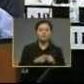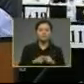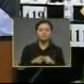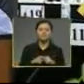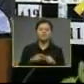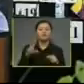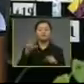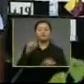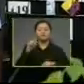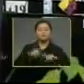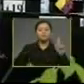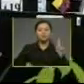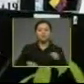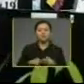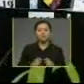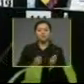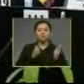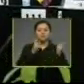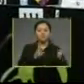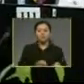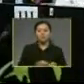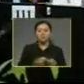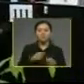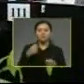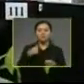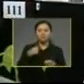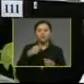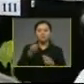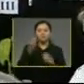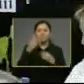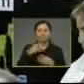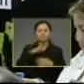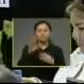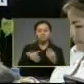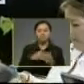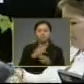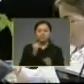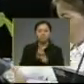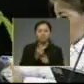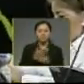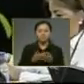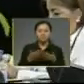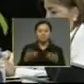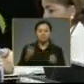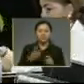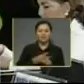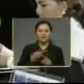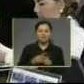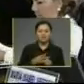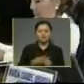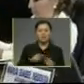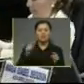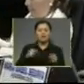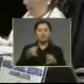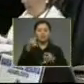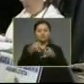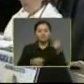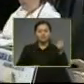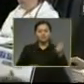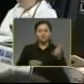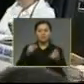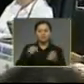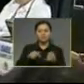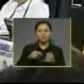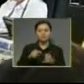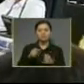se puede, por principio, poner que tiene que ser la información, todas esas cosas a la vez. En consecuencia, yo creo que estos